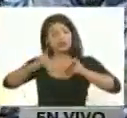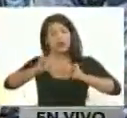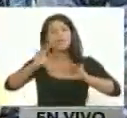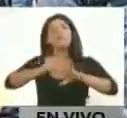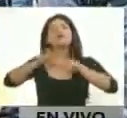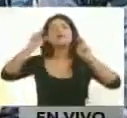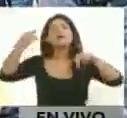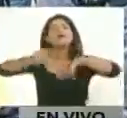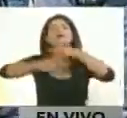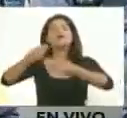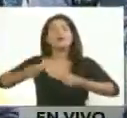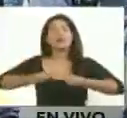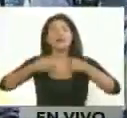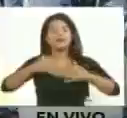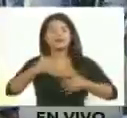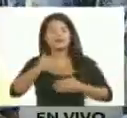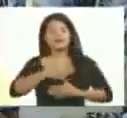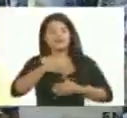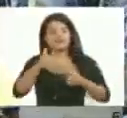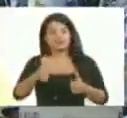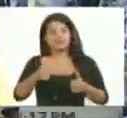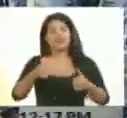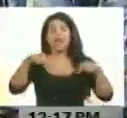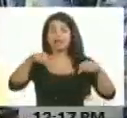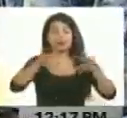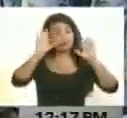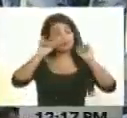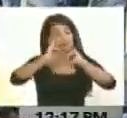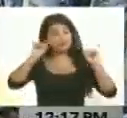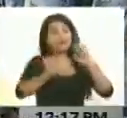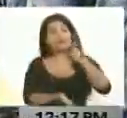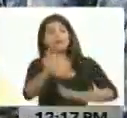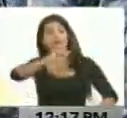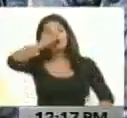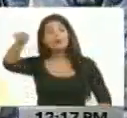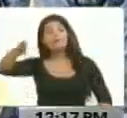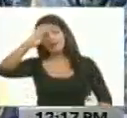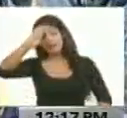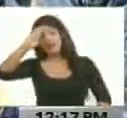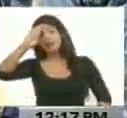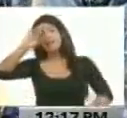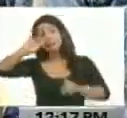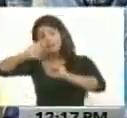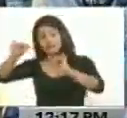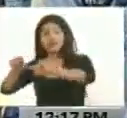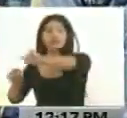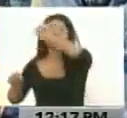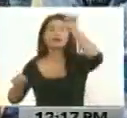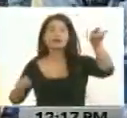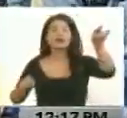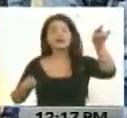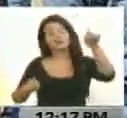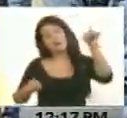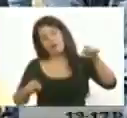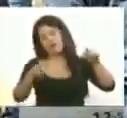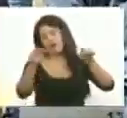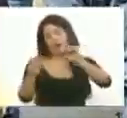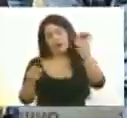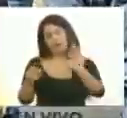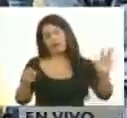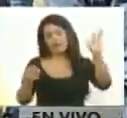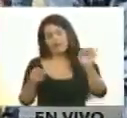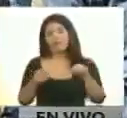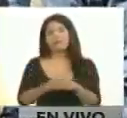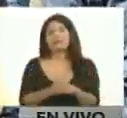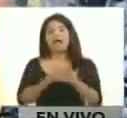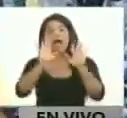De aquí salimos hacia Barinas, Santa Bárbara de Barinas. Espérenos allá, después seguimos al occidente. Como siempre, me despido, no sin antes